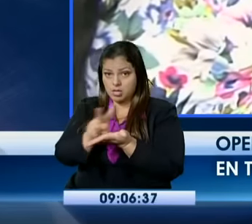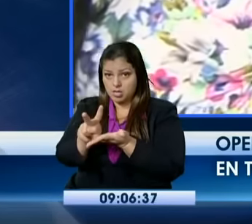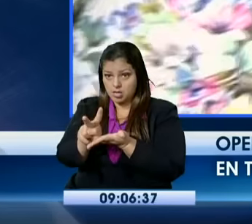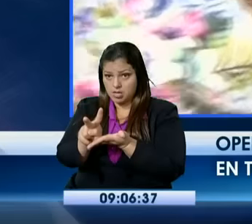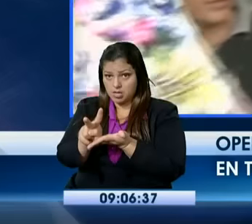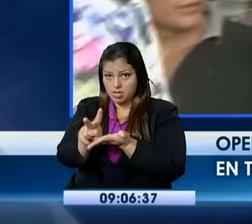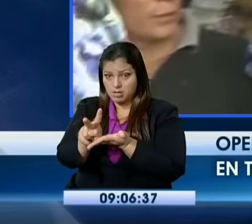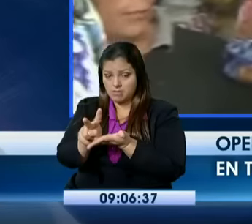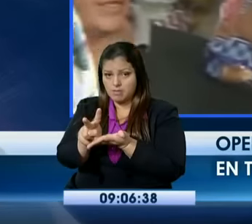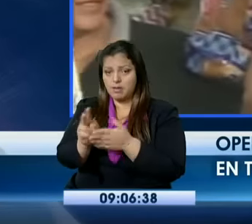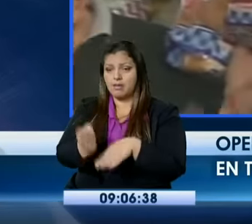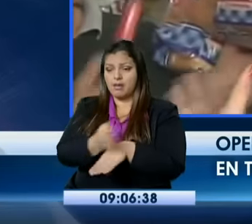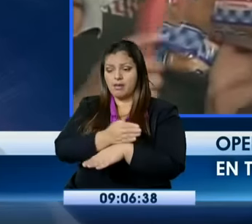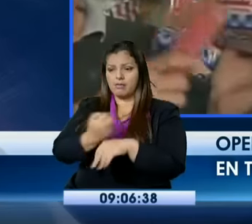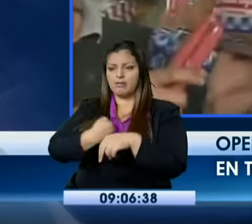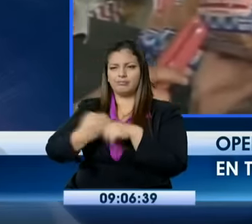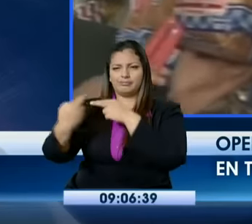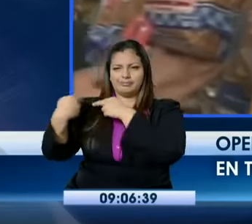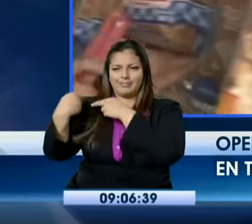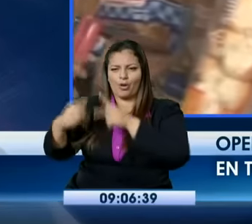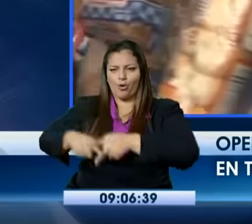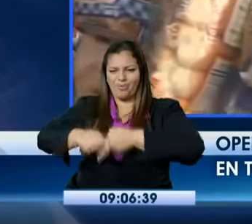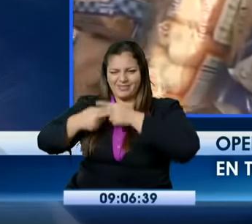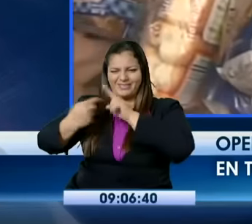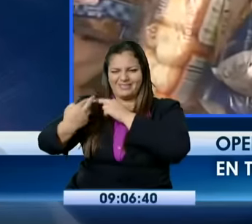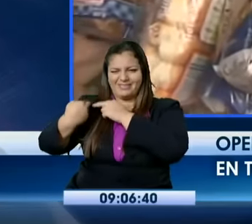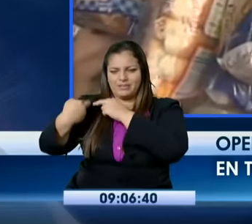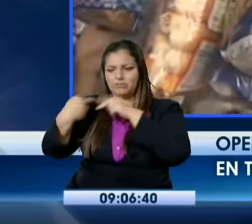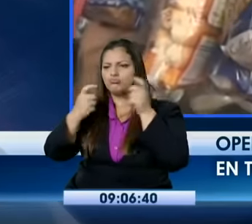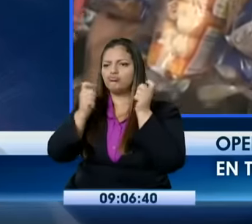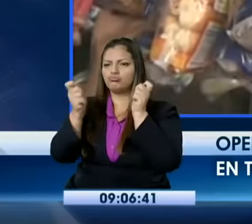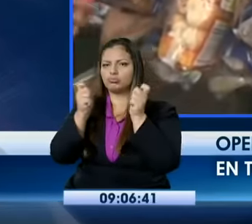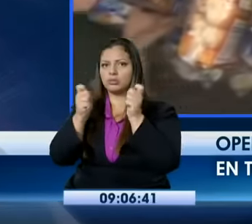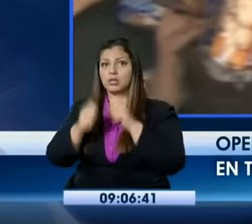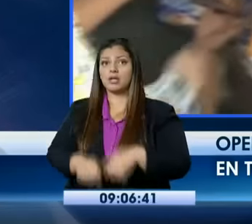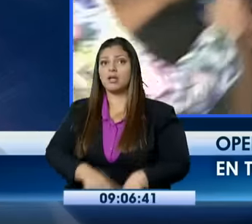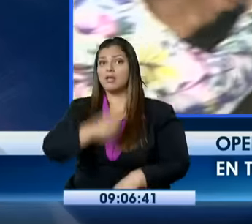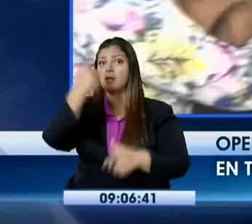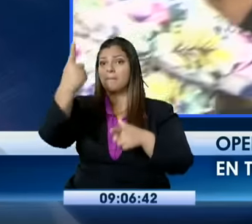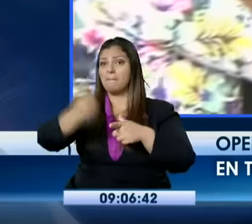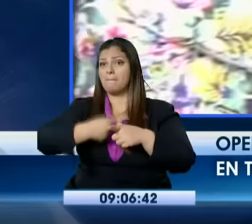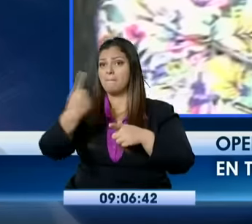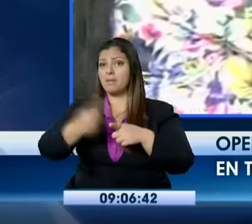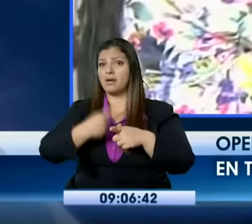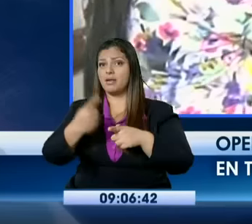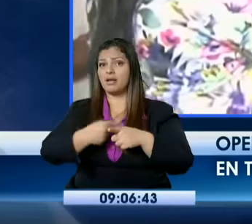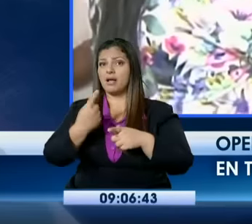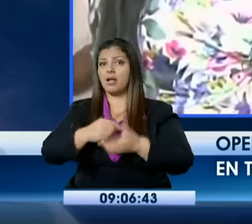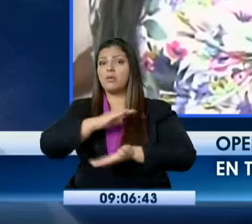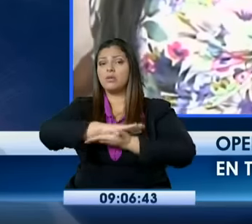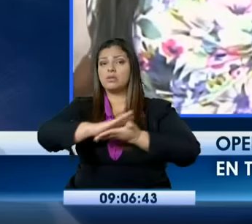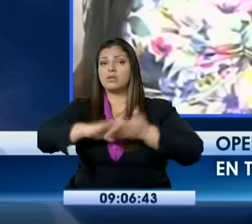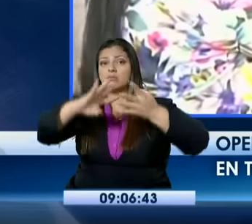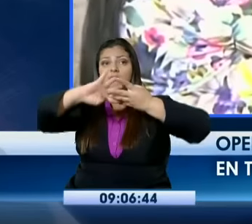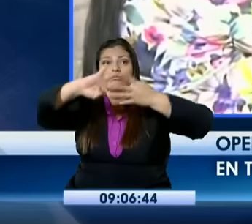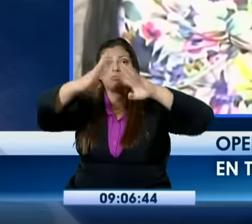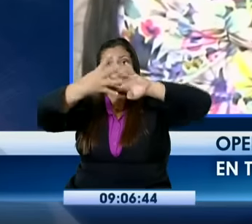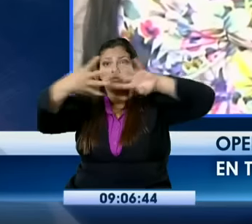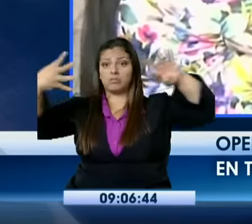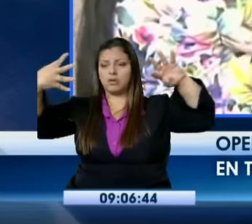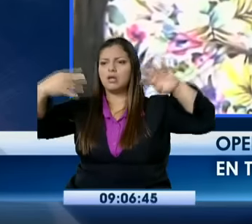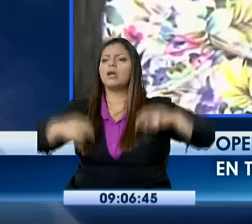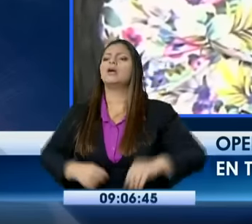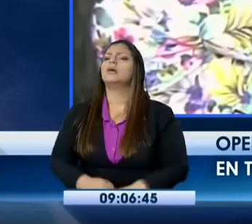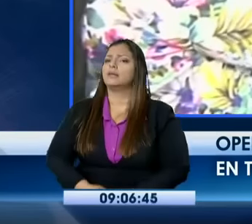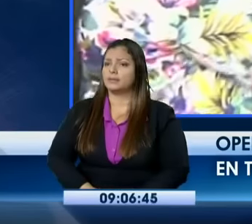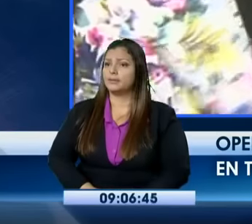hemos visitado 4 veces el mercado de Montebello. ¿Por qué? Porque existen ciertas quejas. Nosotros visitamos las tiendas y el tiendero